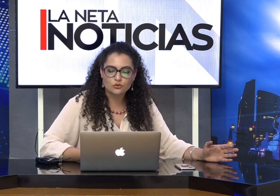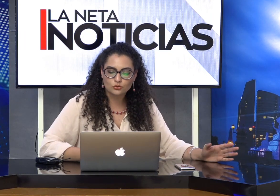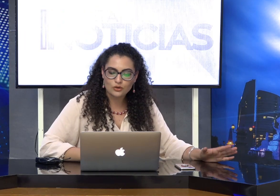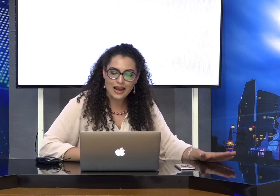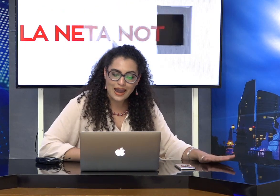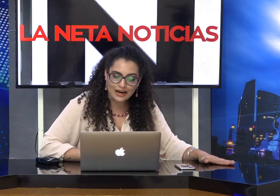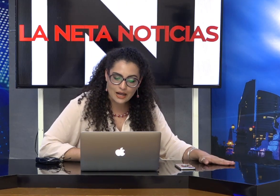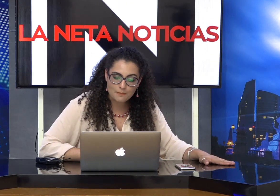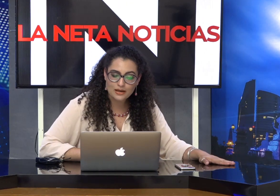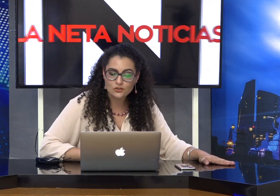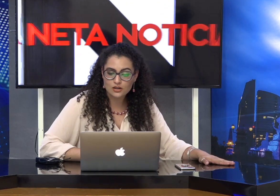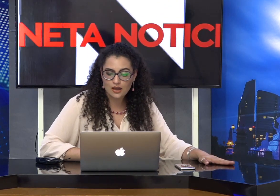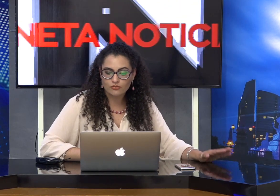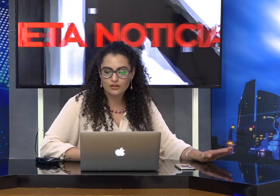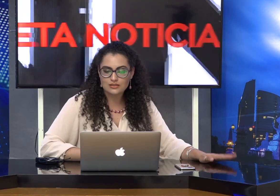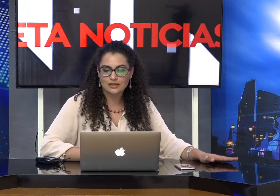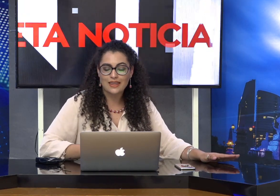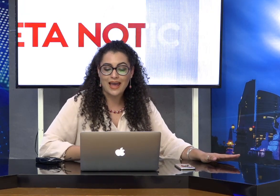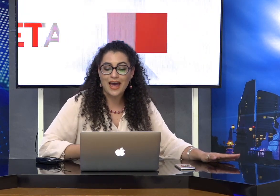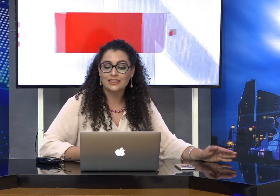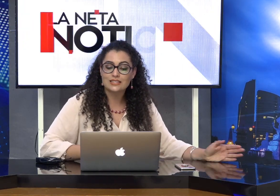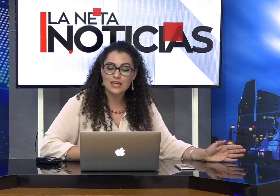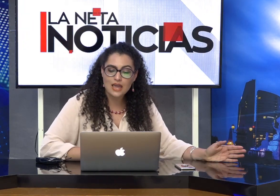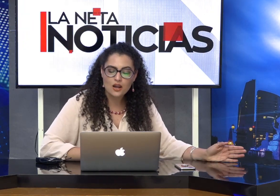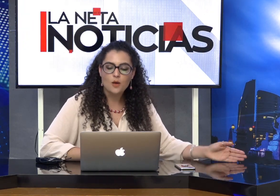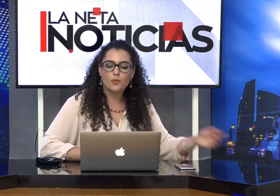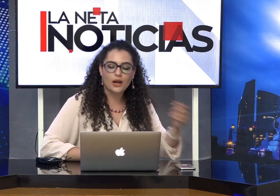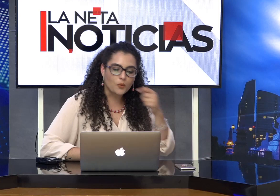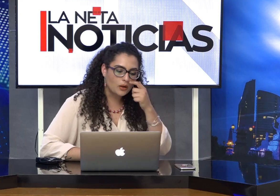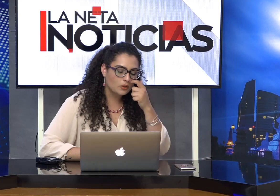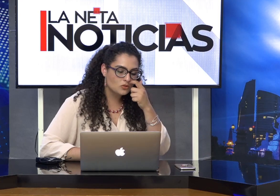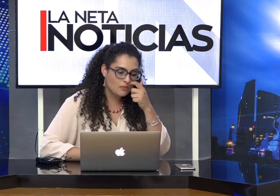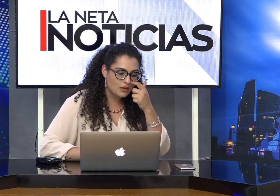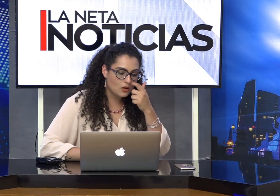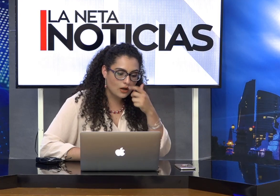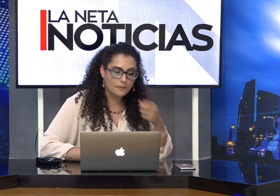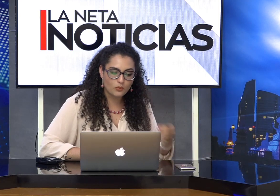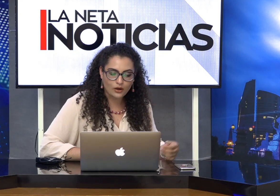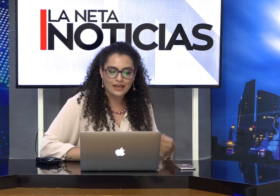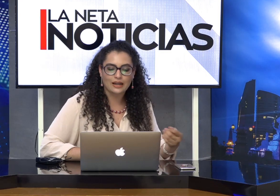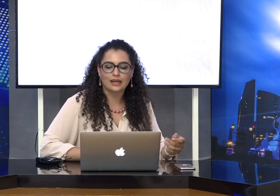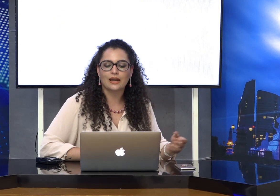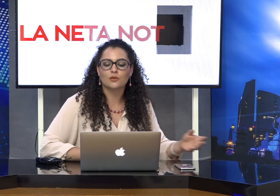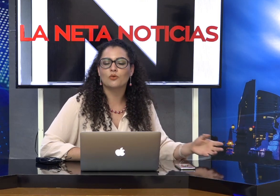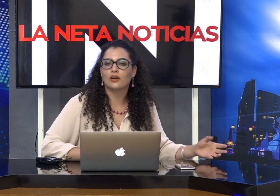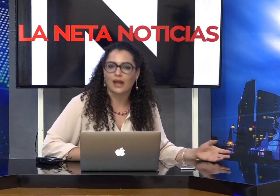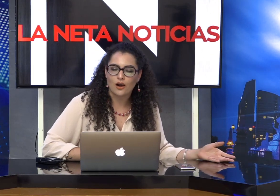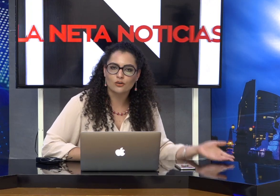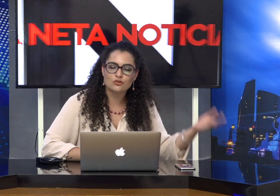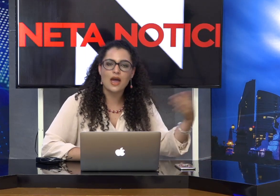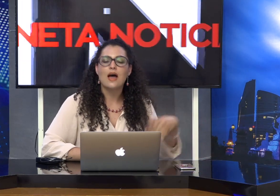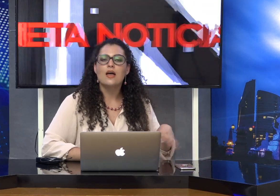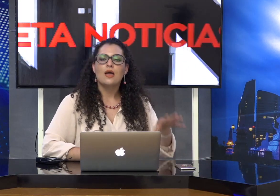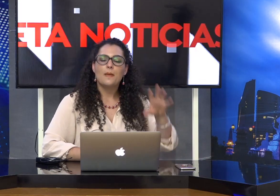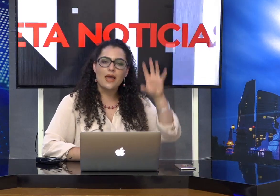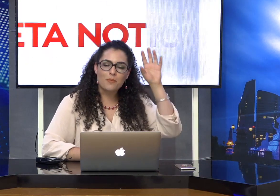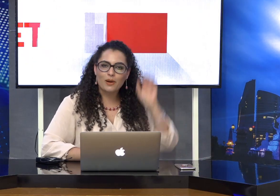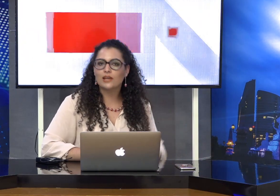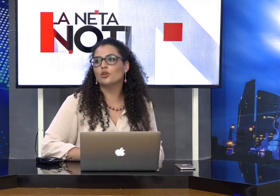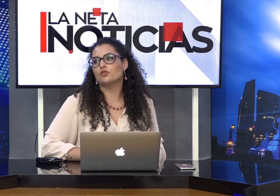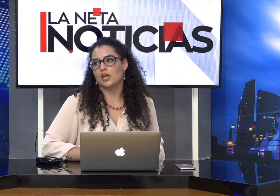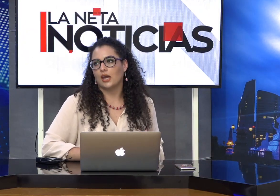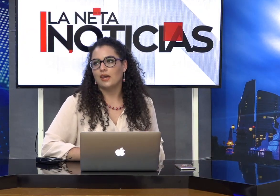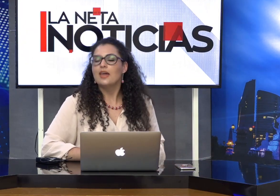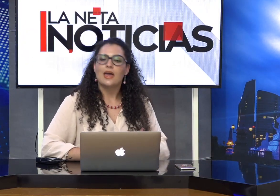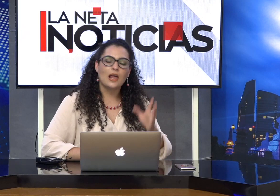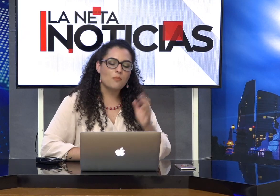de la estructura la gran mayoría fue designada antes de él por acuerdos de Emilio Gamboa y Ricardo Monreal. O sea, el